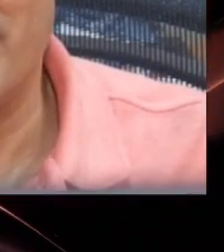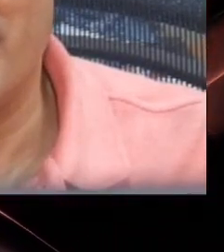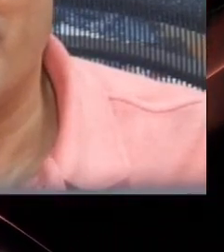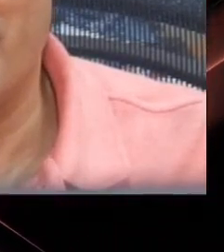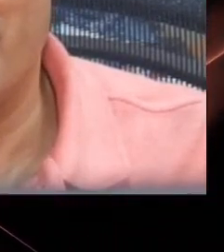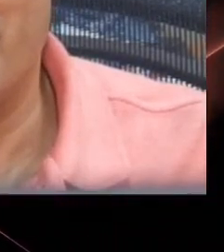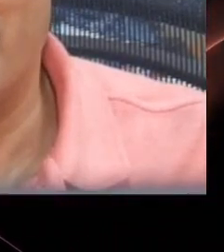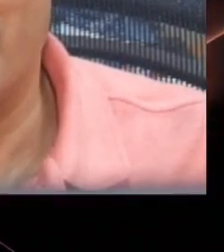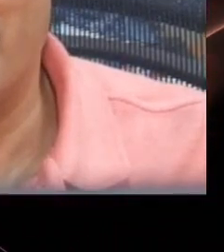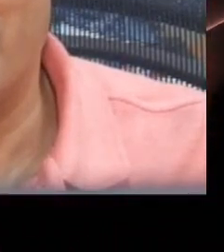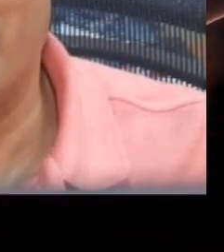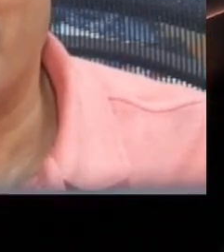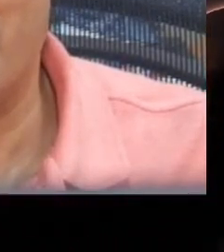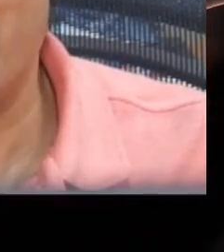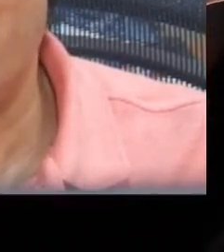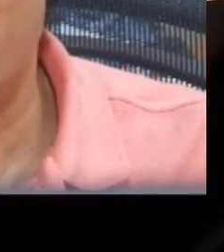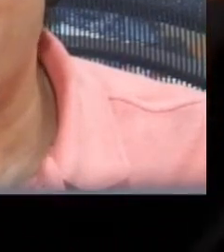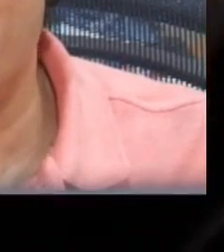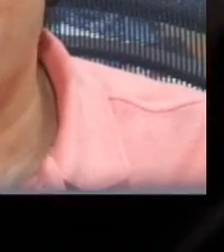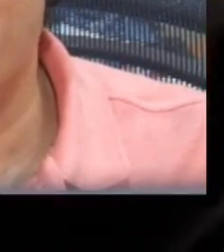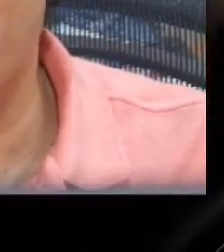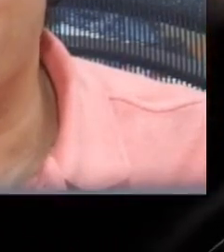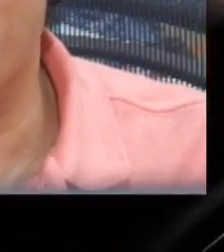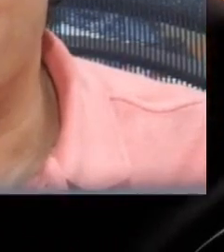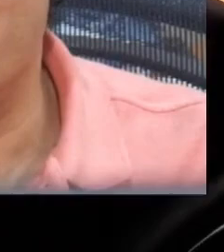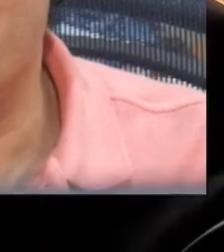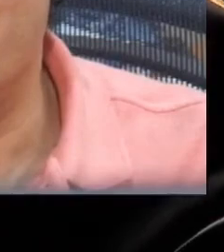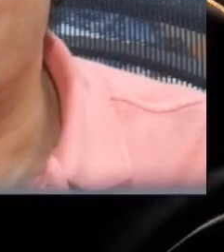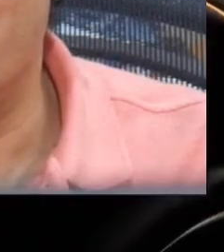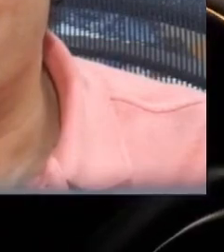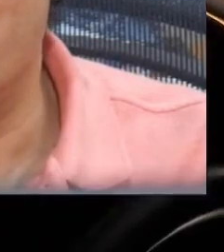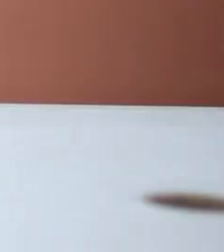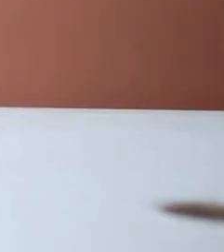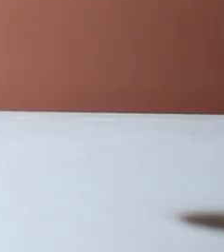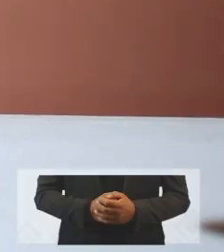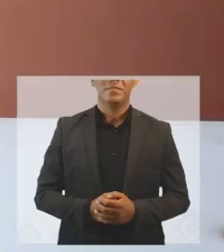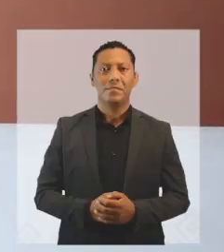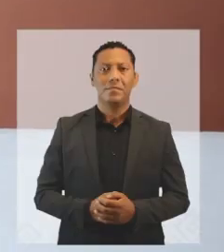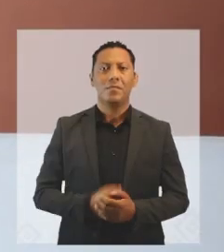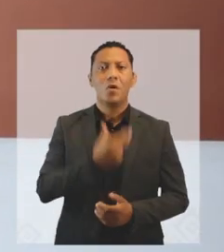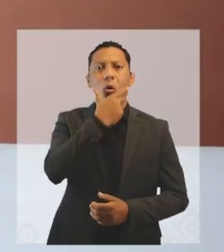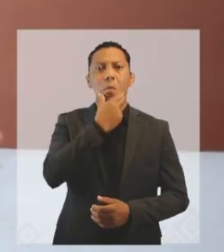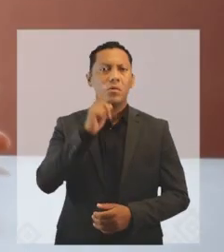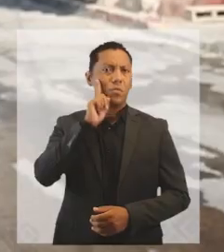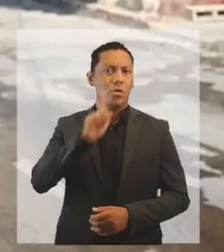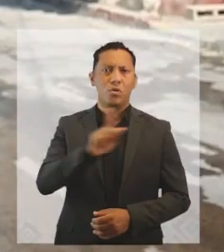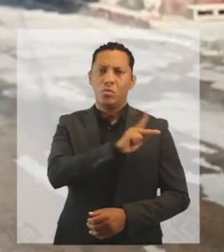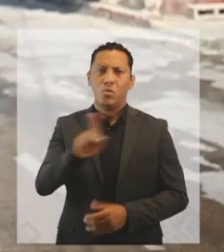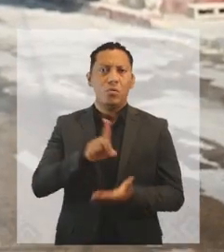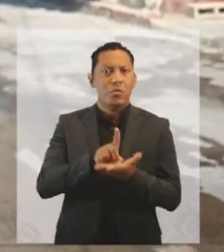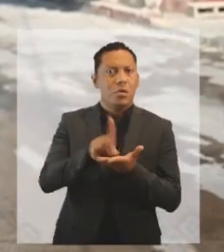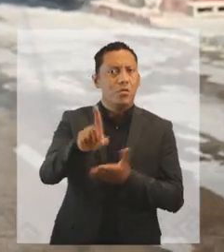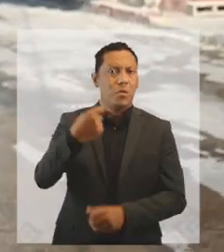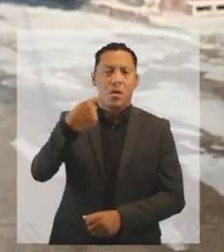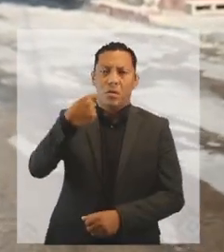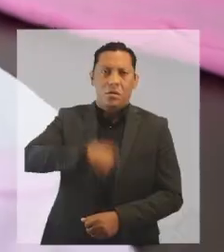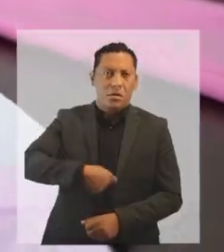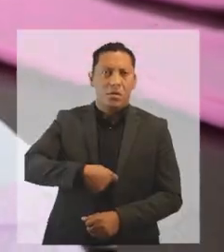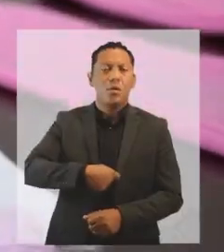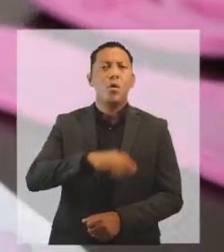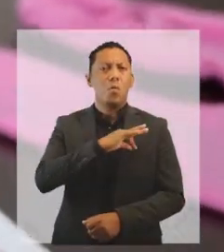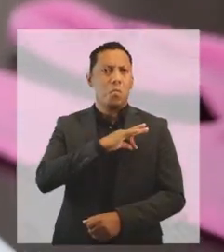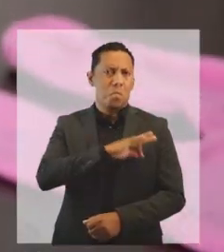bastante, bastante esperado por millones de mexicanos. Todas y todos tenemos derecho a la